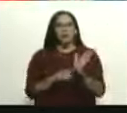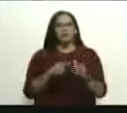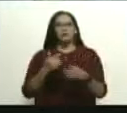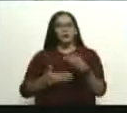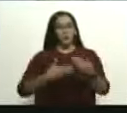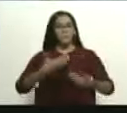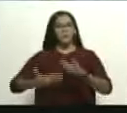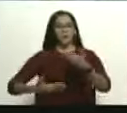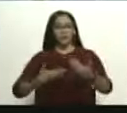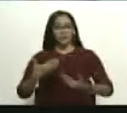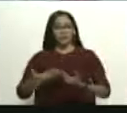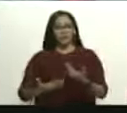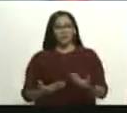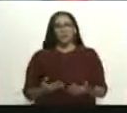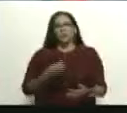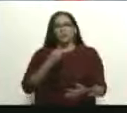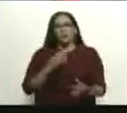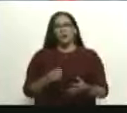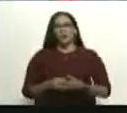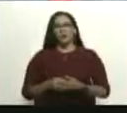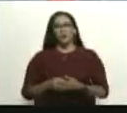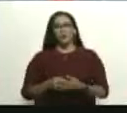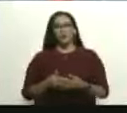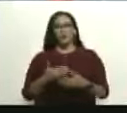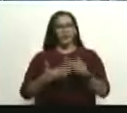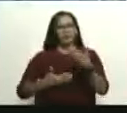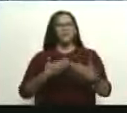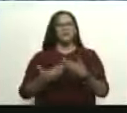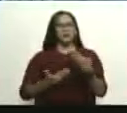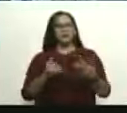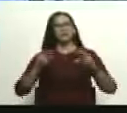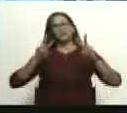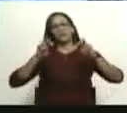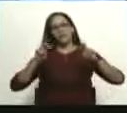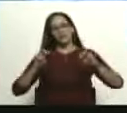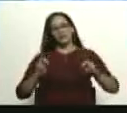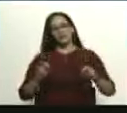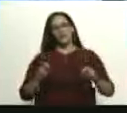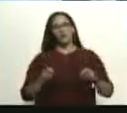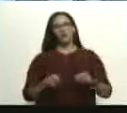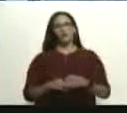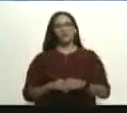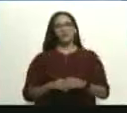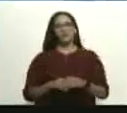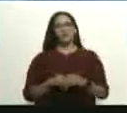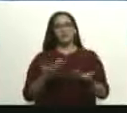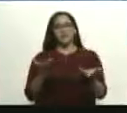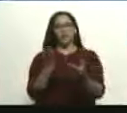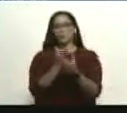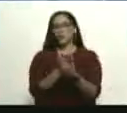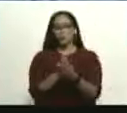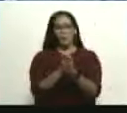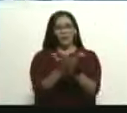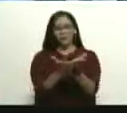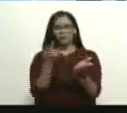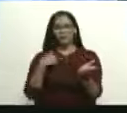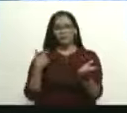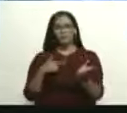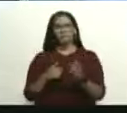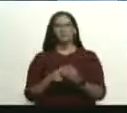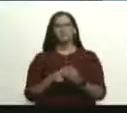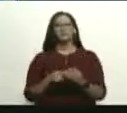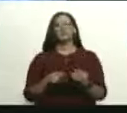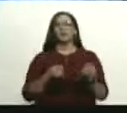procesos, bueno, de este proceso de revisión de los documentos con los que cuente. Entonces